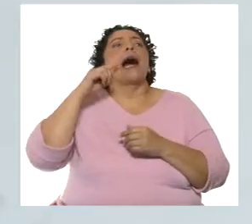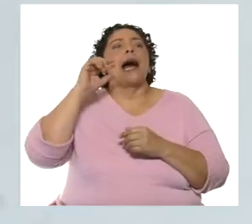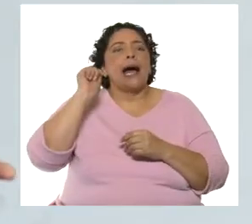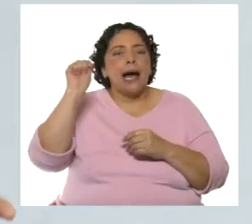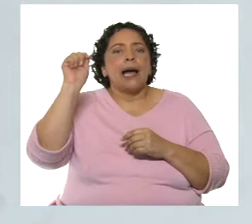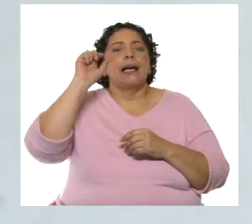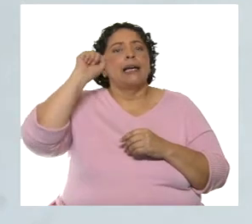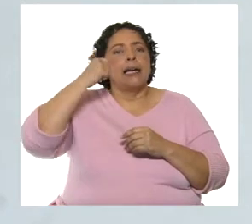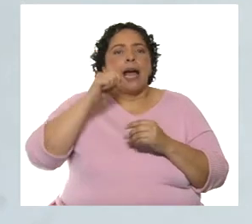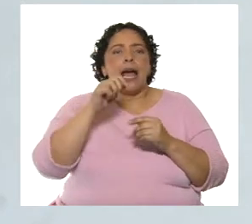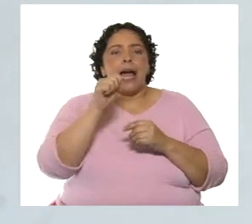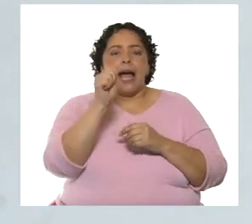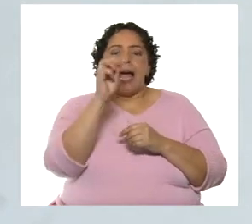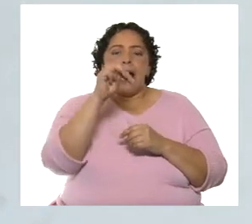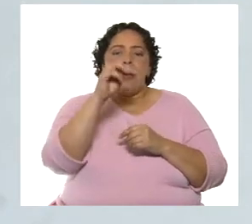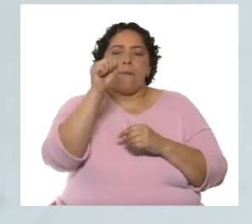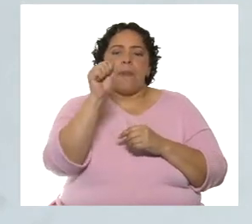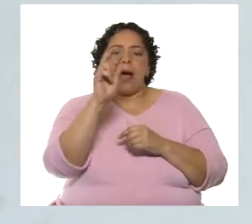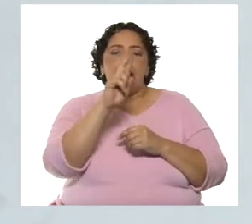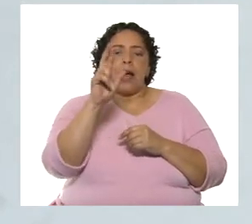recordar amarro,